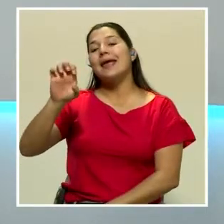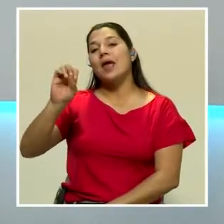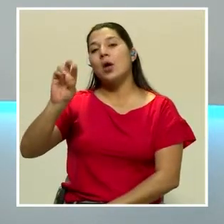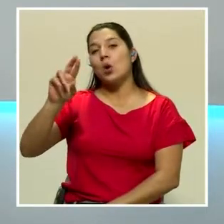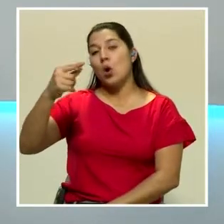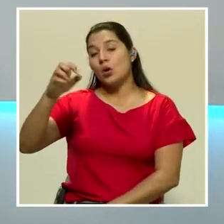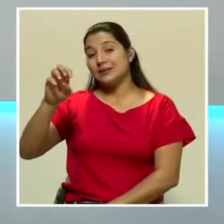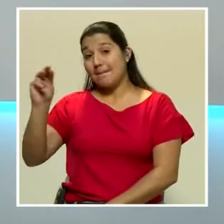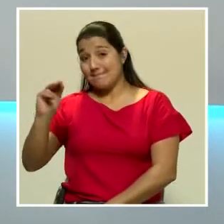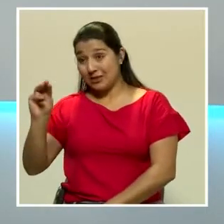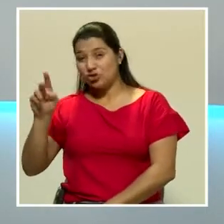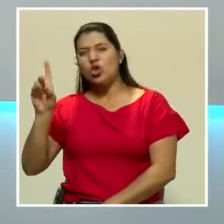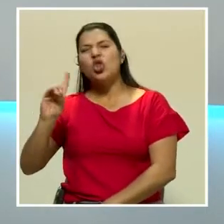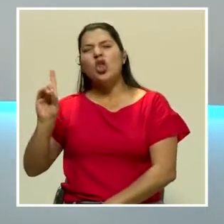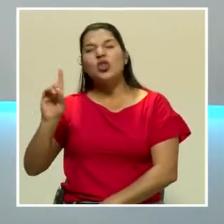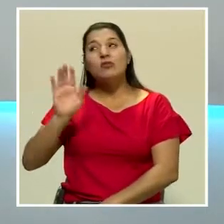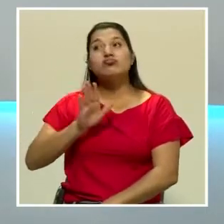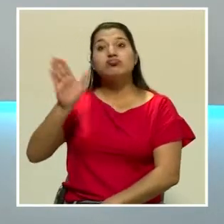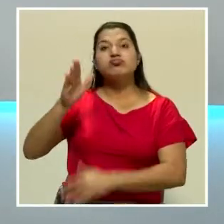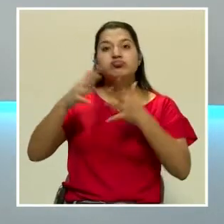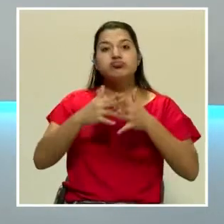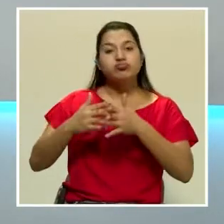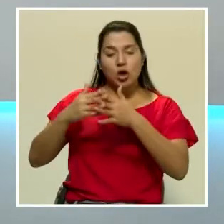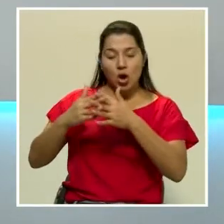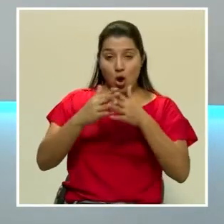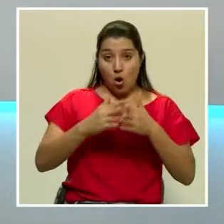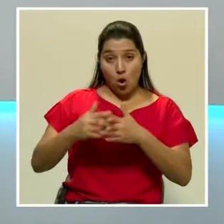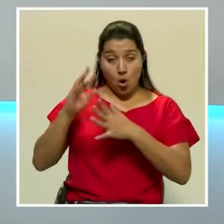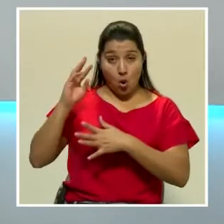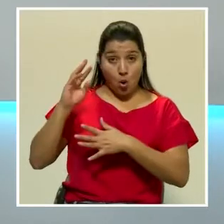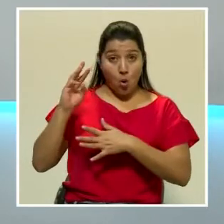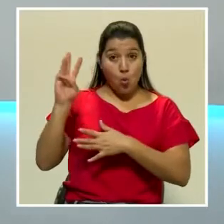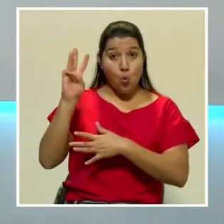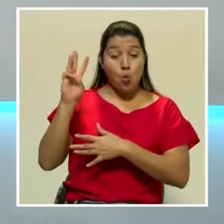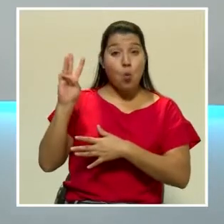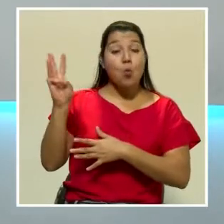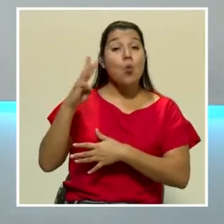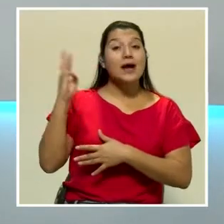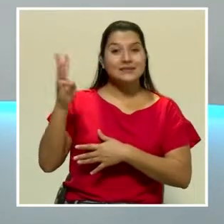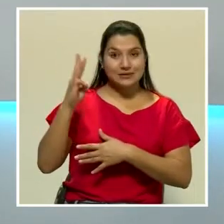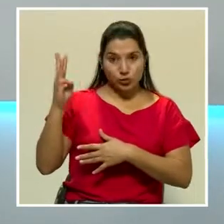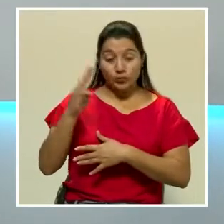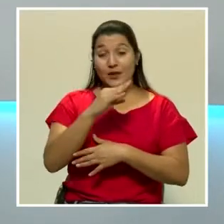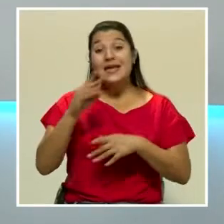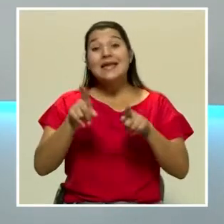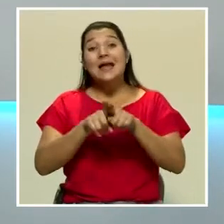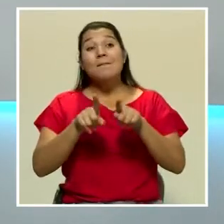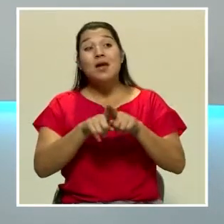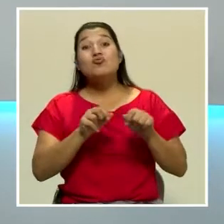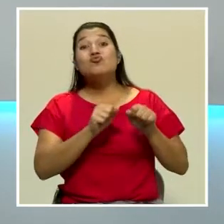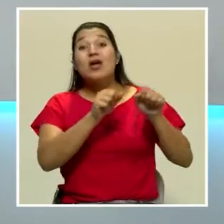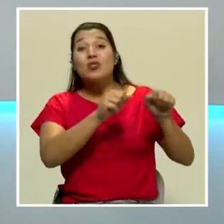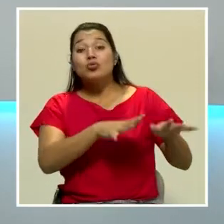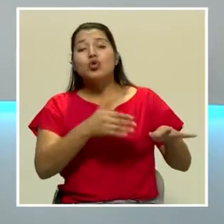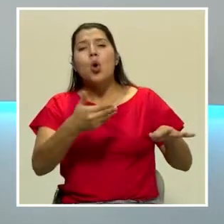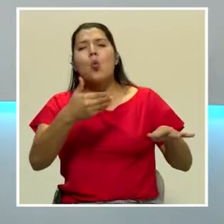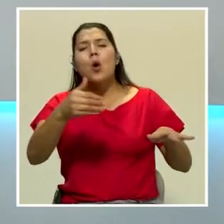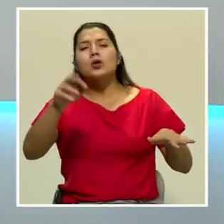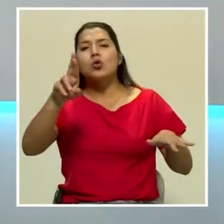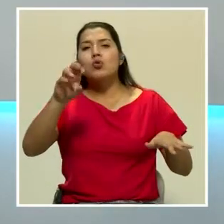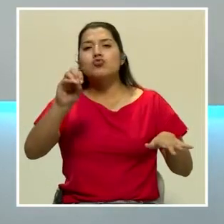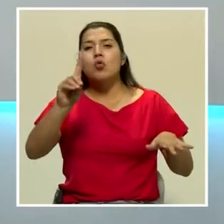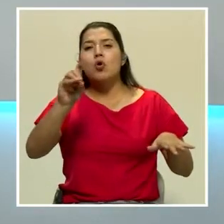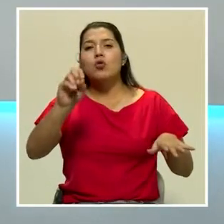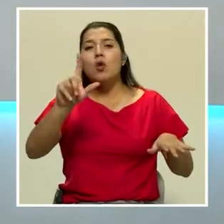Washington y previamente fue viceministro de la Presidencia en Asuntos Legislativos y renunció cuando Rodolfo Pisa dejó el gobierno de la